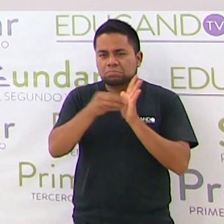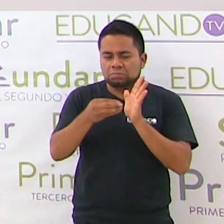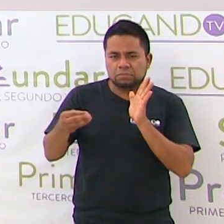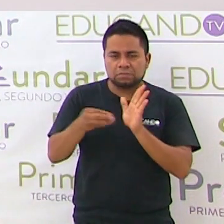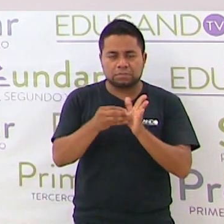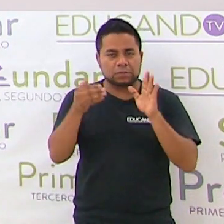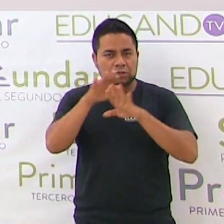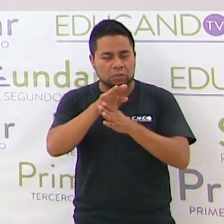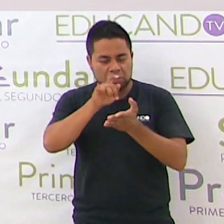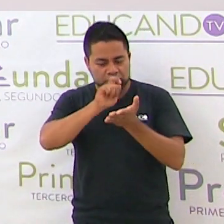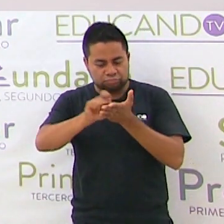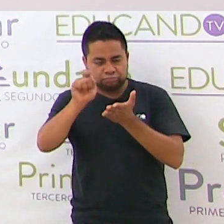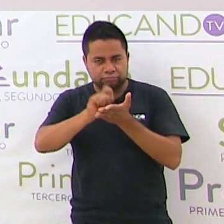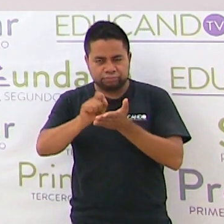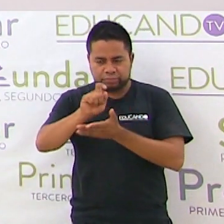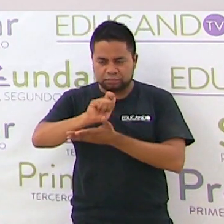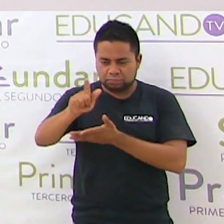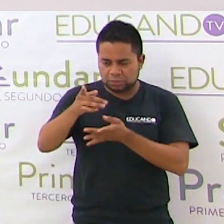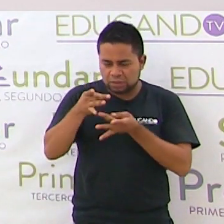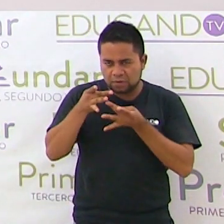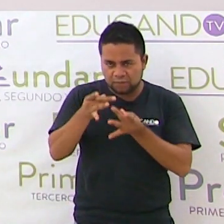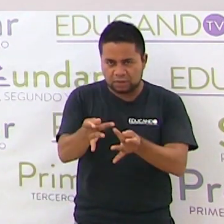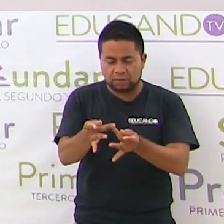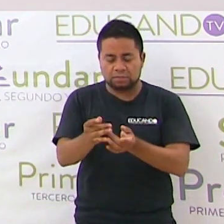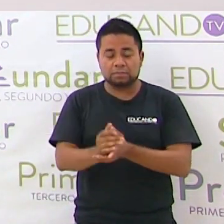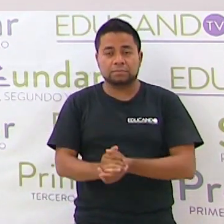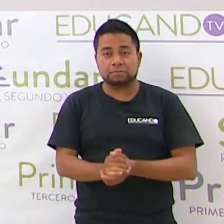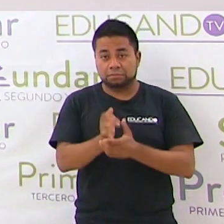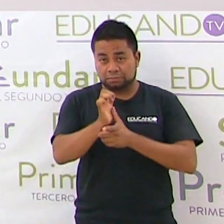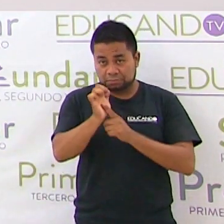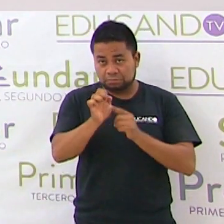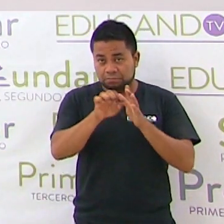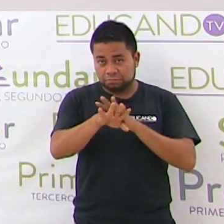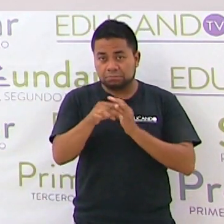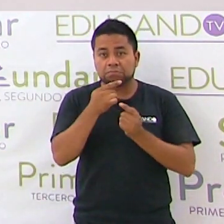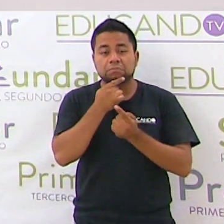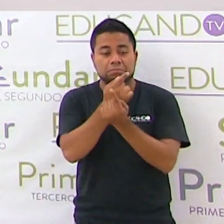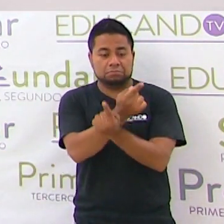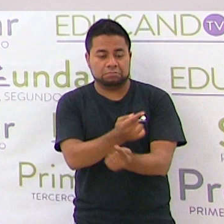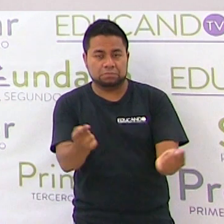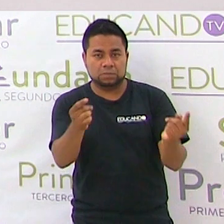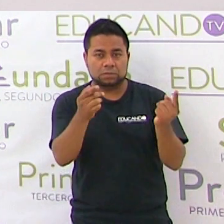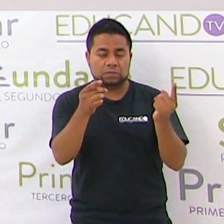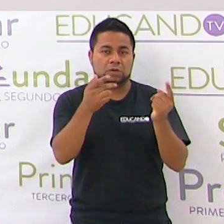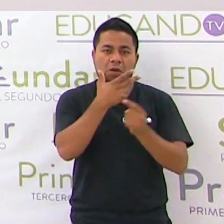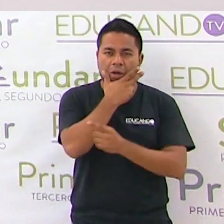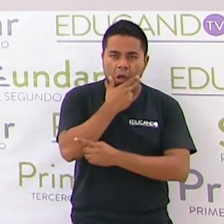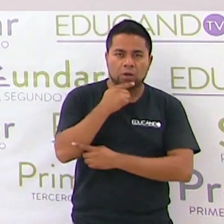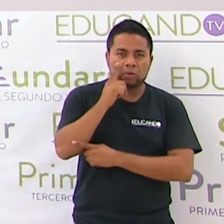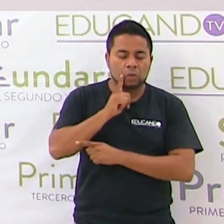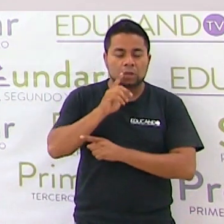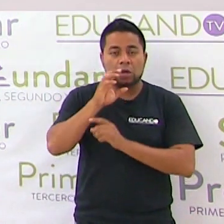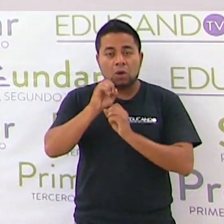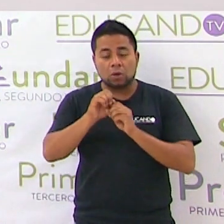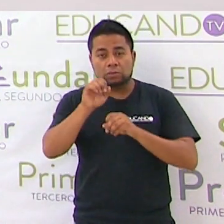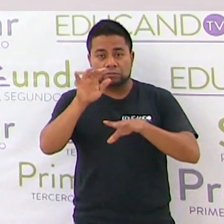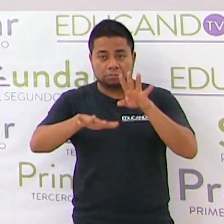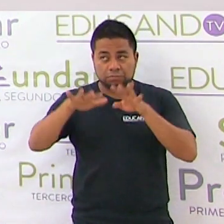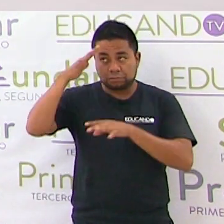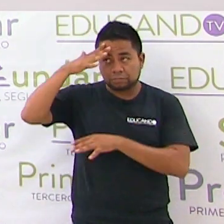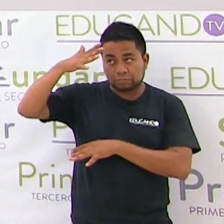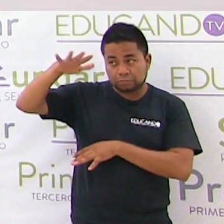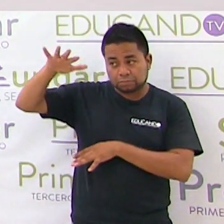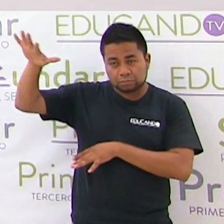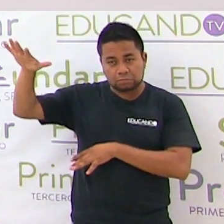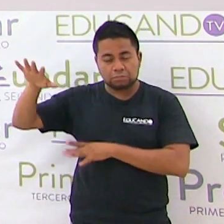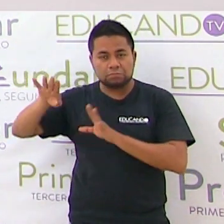relación a la ortografía. Entonces los niños y las niñas, incluso los adultos, nos hacemos bolas a veces tratando de